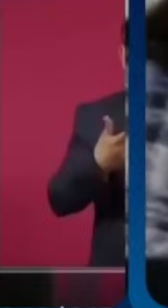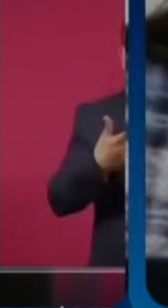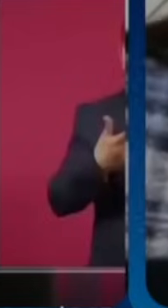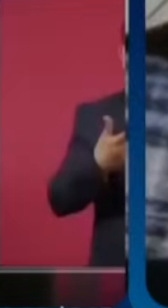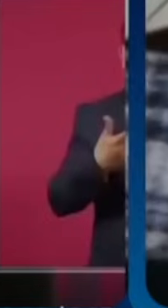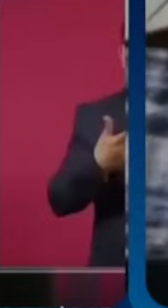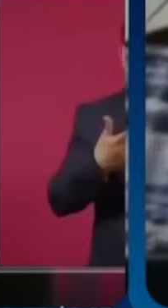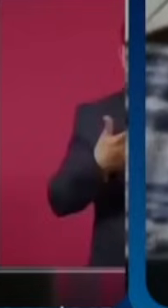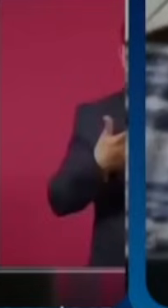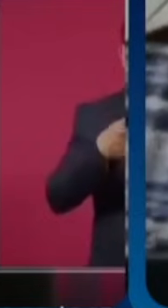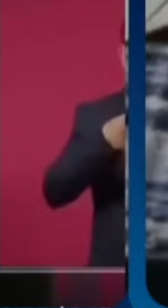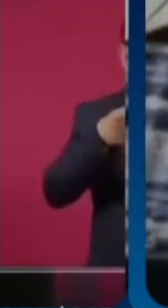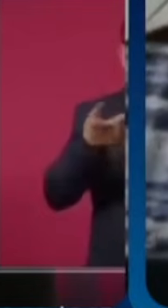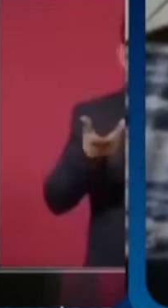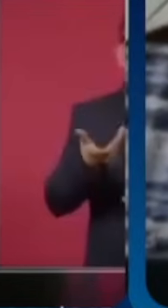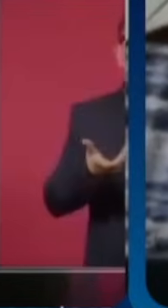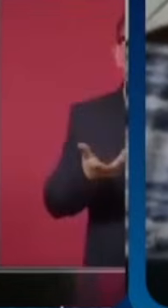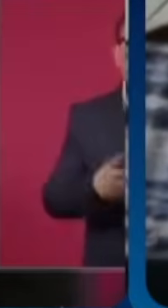a escuchar.